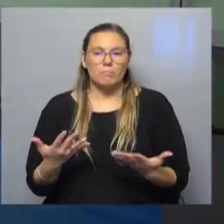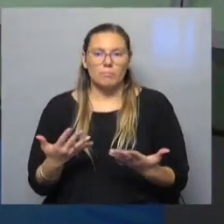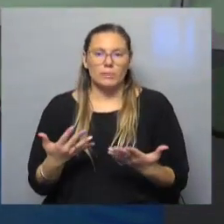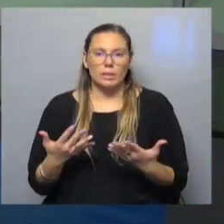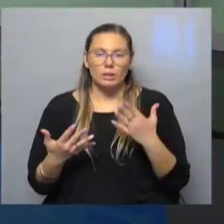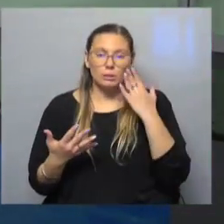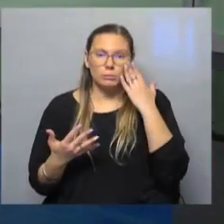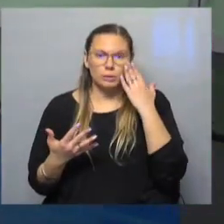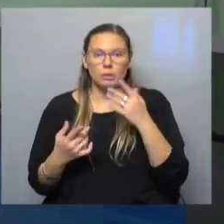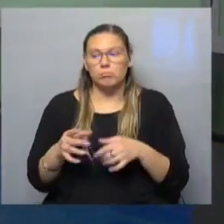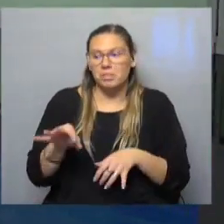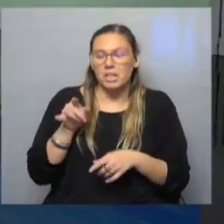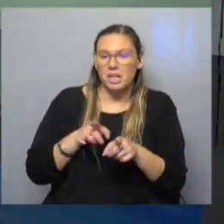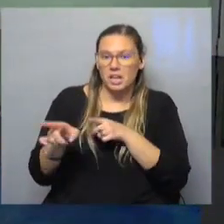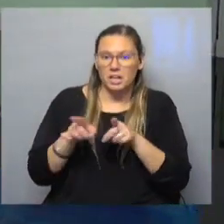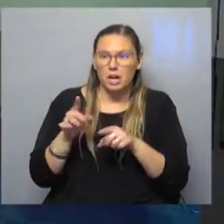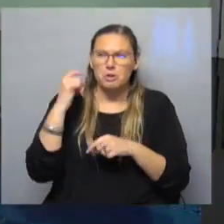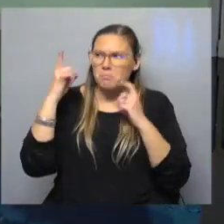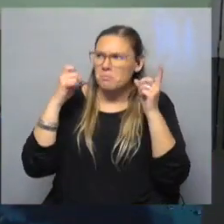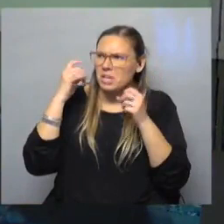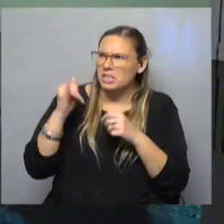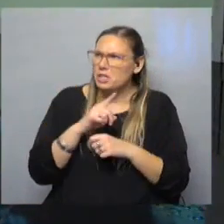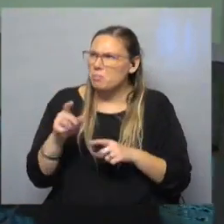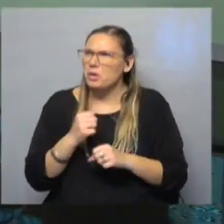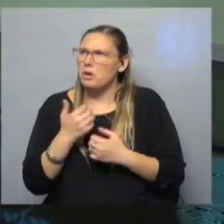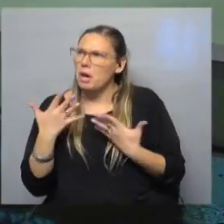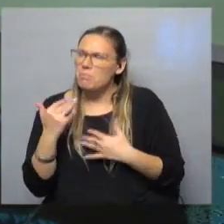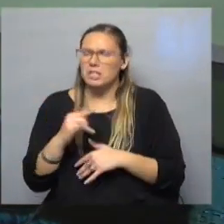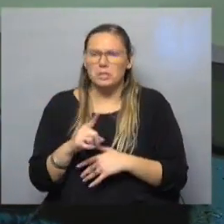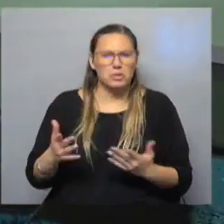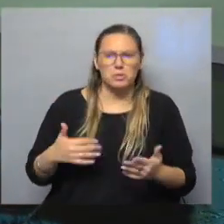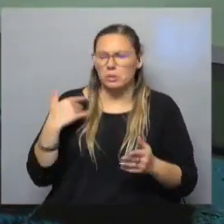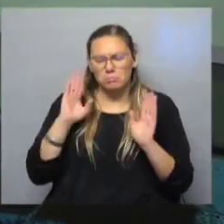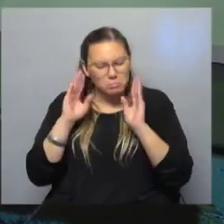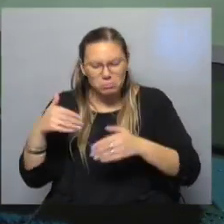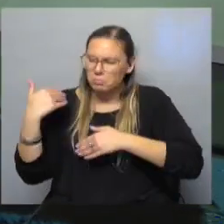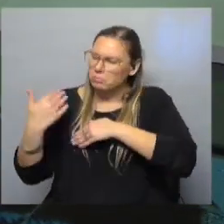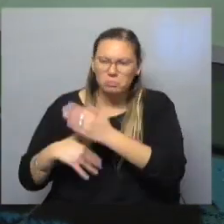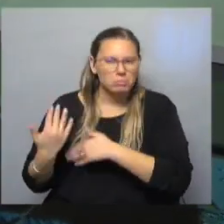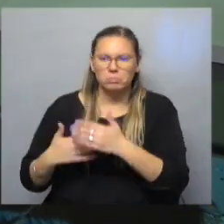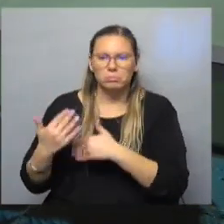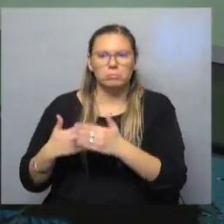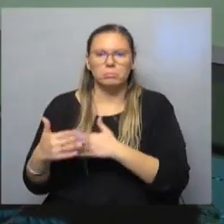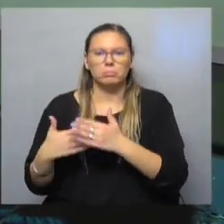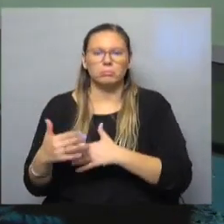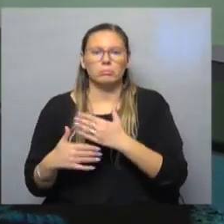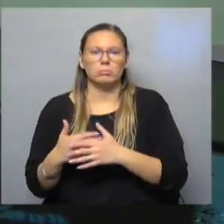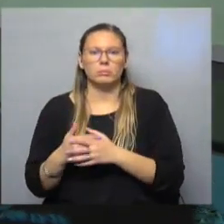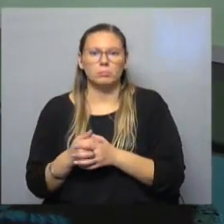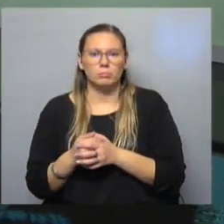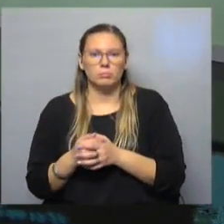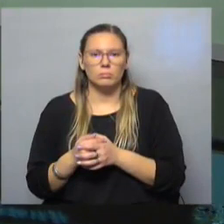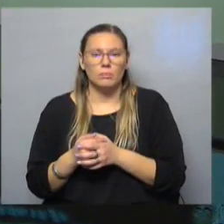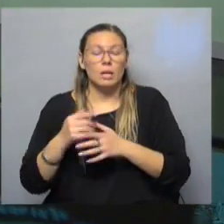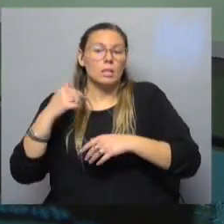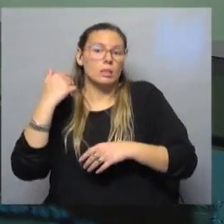Y me decidí por la carrera, no me pregunté tanto si iba a poder, si no iba a poder. Yo fui para adelante en ese sentido.